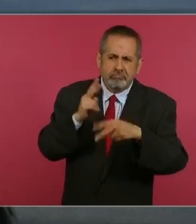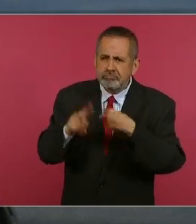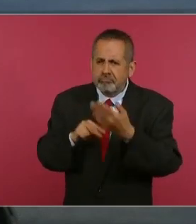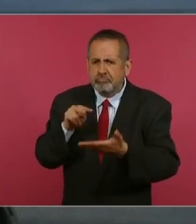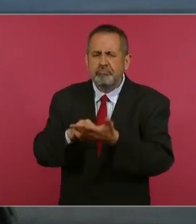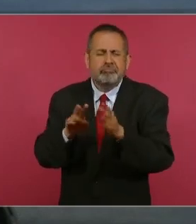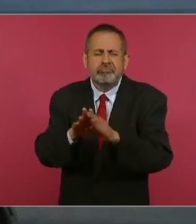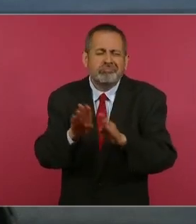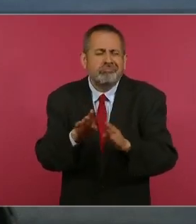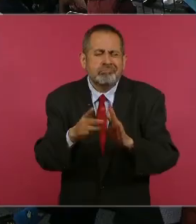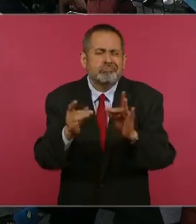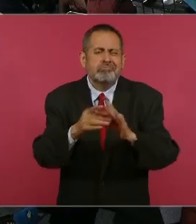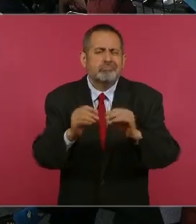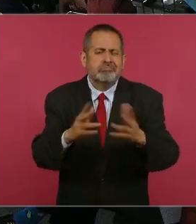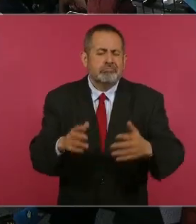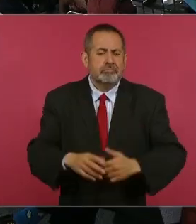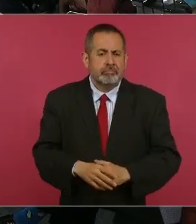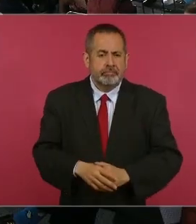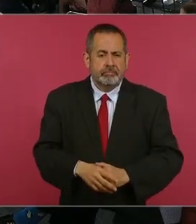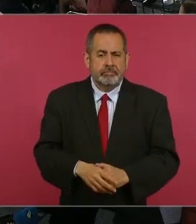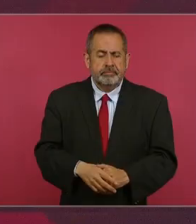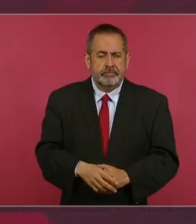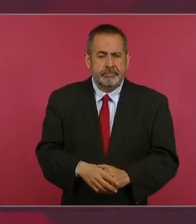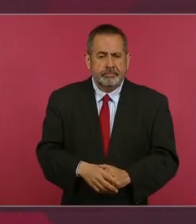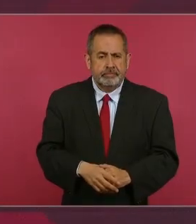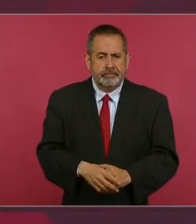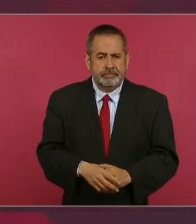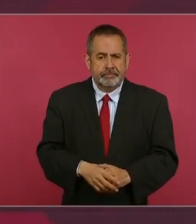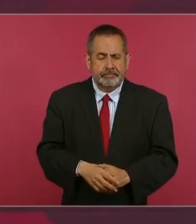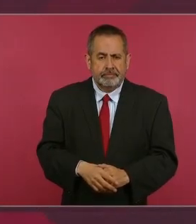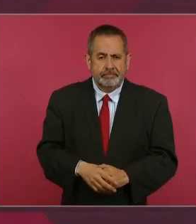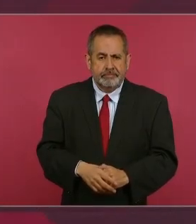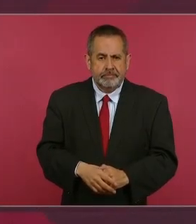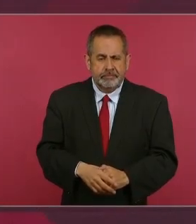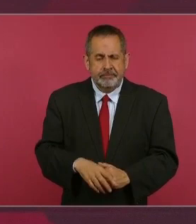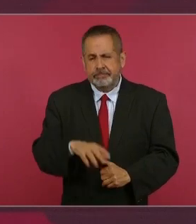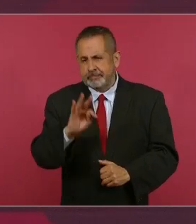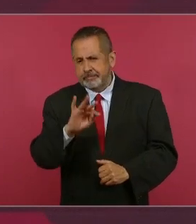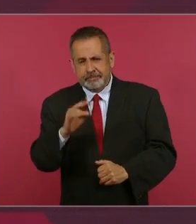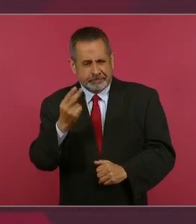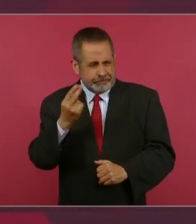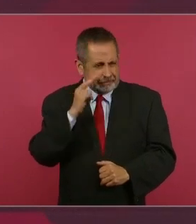a este lugar? Pues sí, veo que